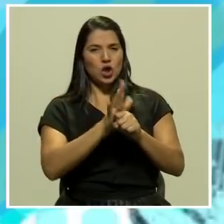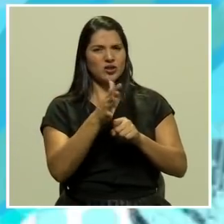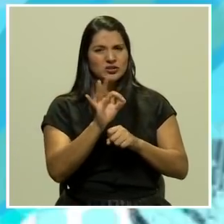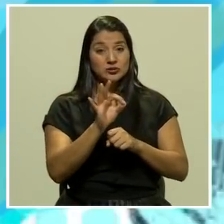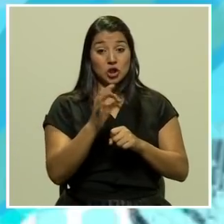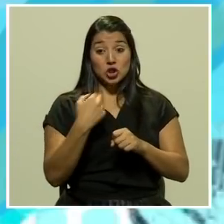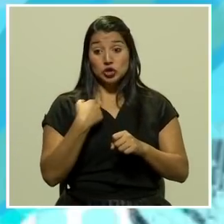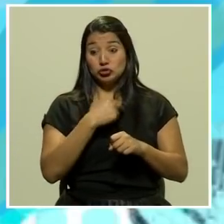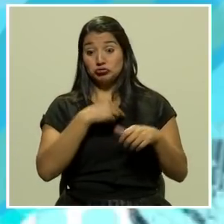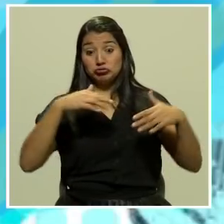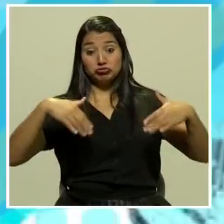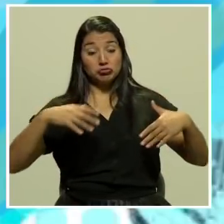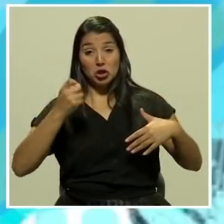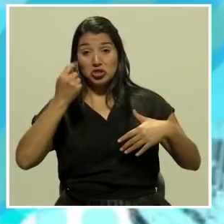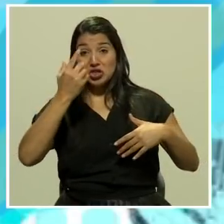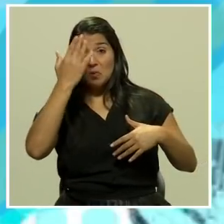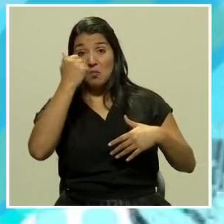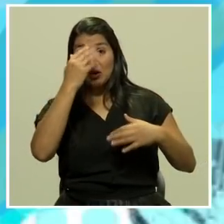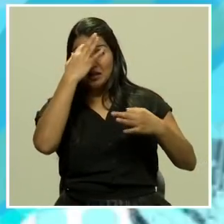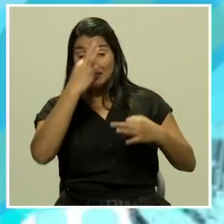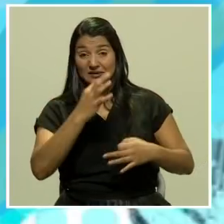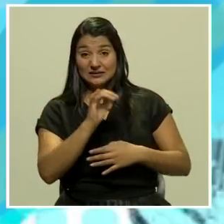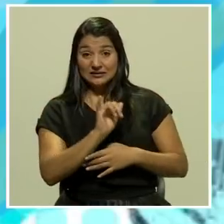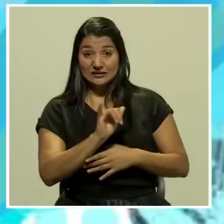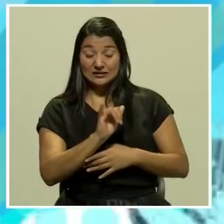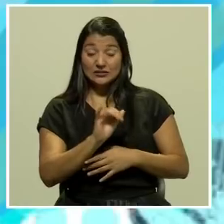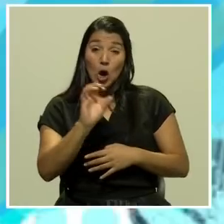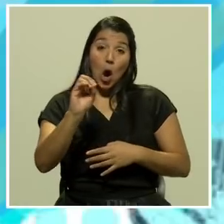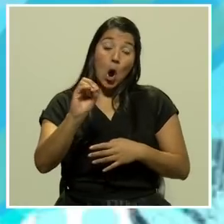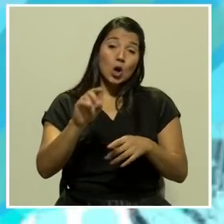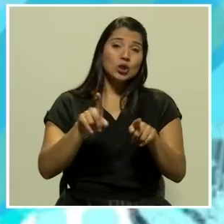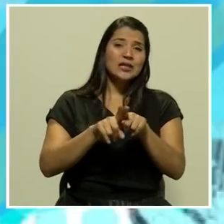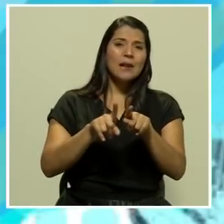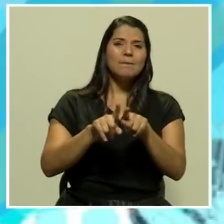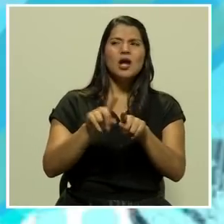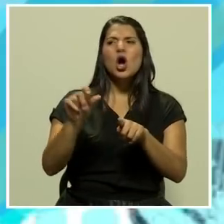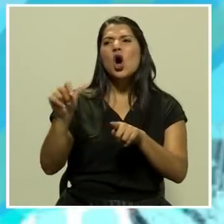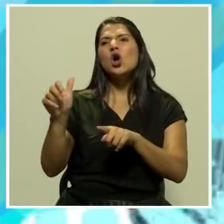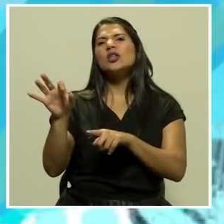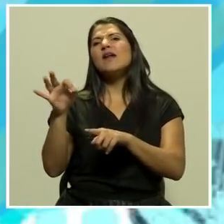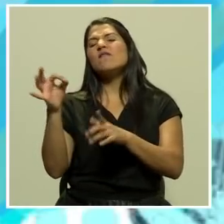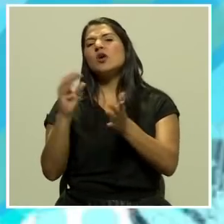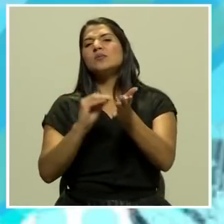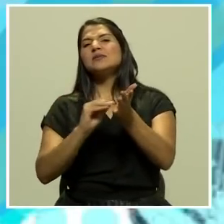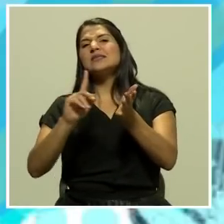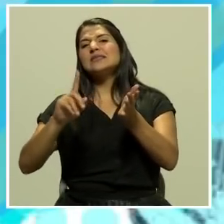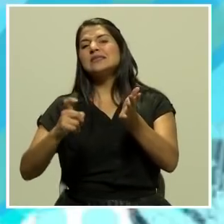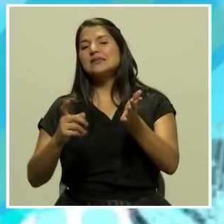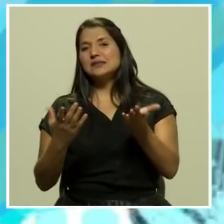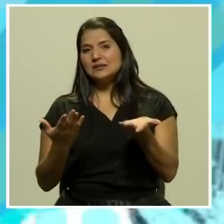O también otra forma de poner el diagnóstico como causa básica de fallecido es